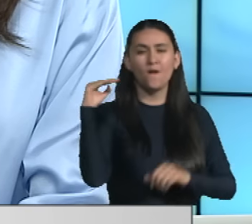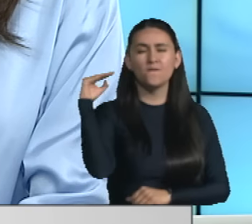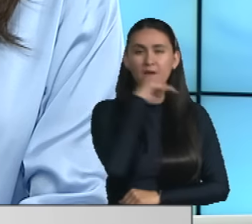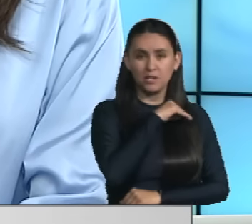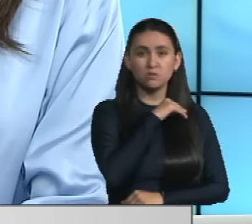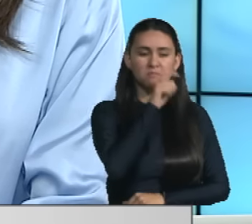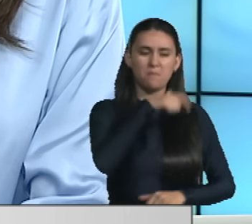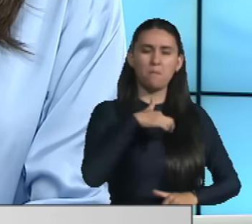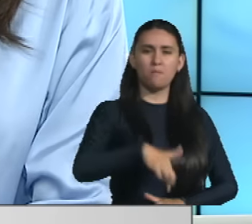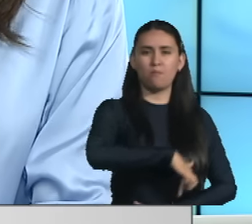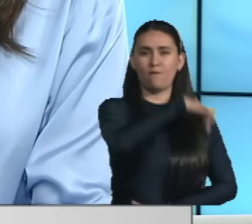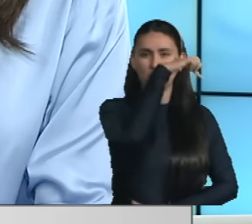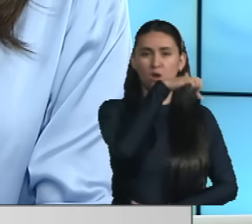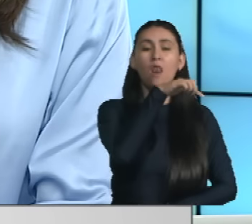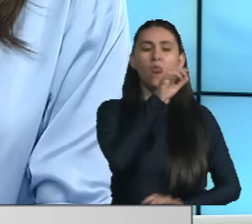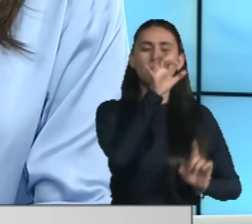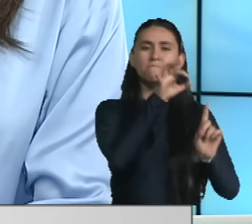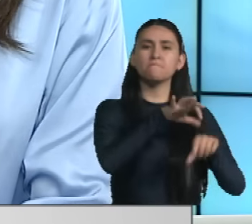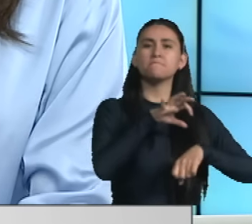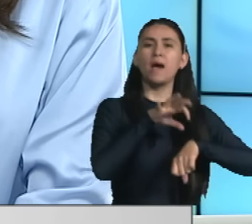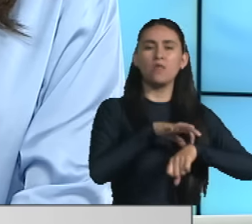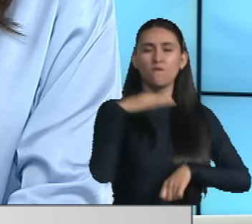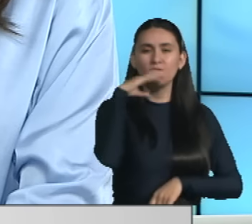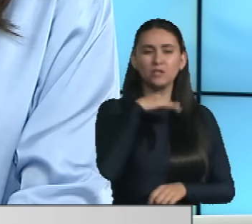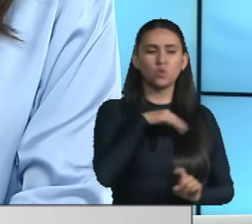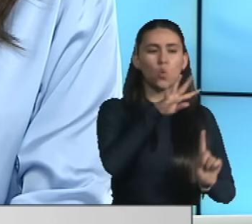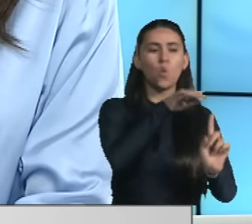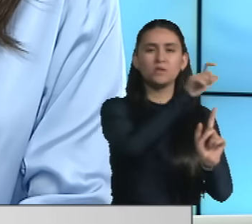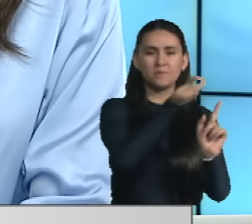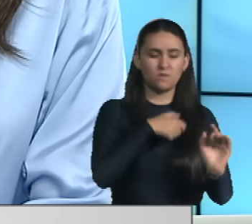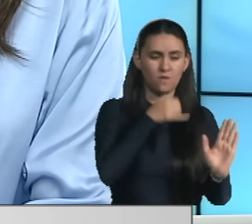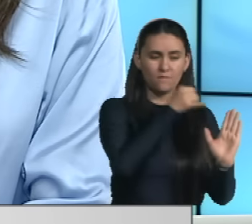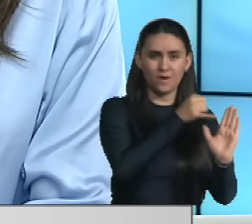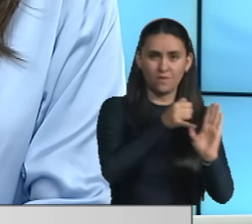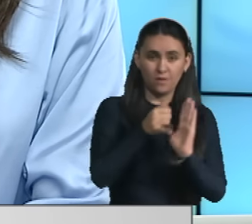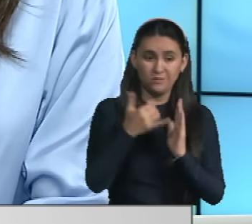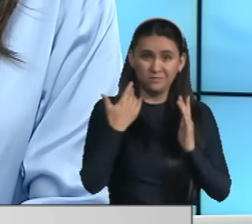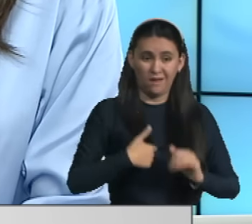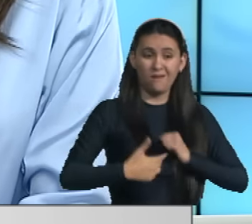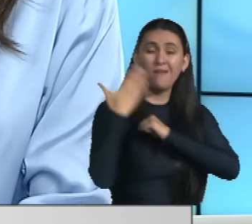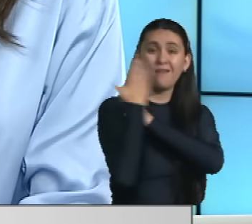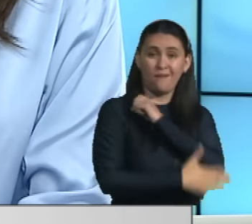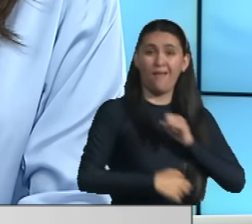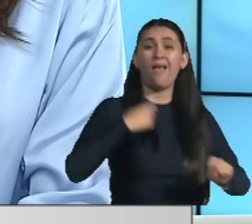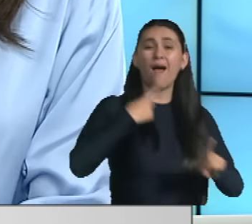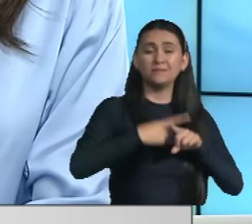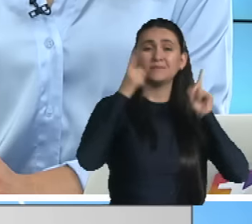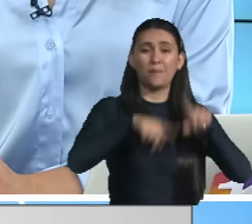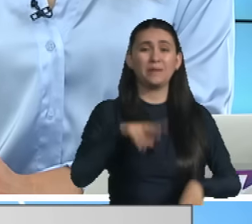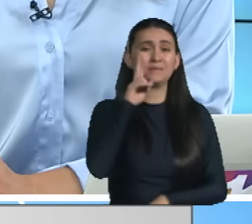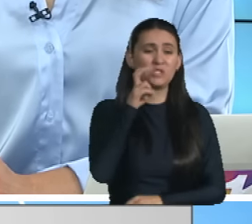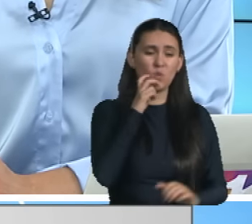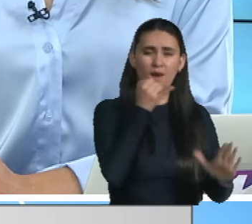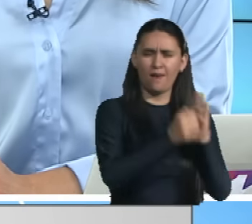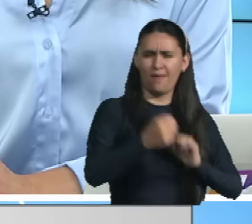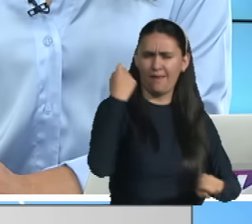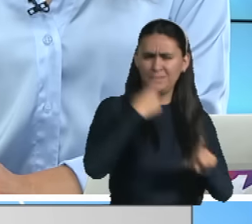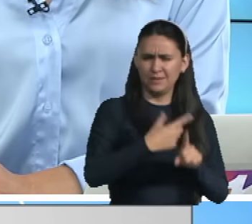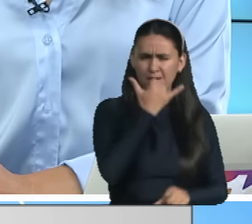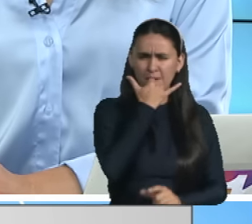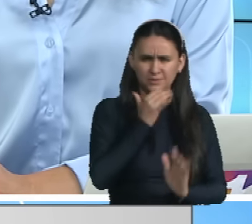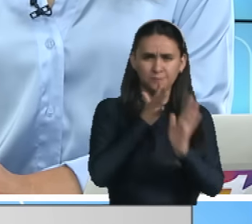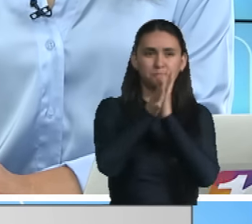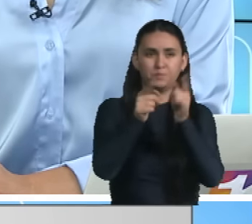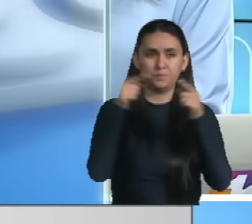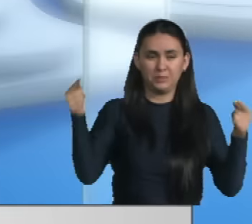abusar sexualmente de 4 pacientes. El detenido tiene 31 anotaciones más por delitos sexuales. Hernán Muñoz con los detalles. Hernán,